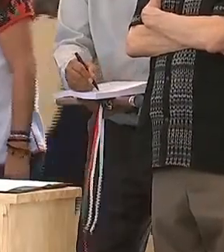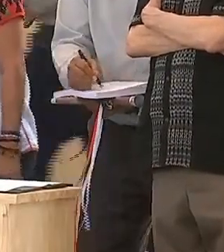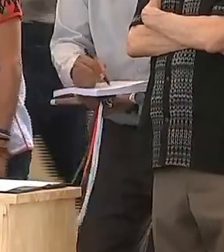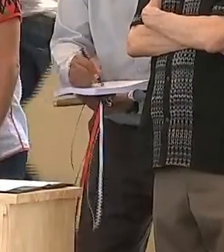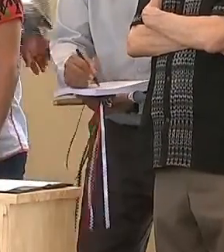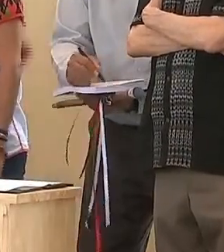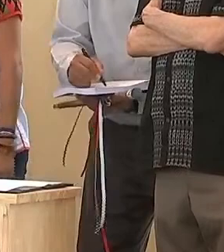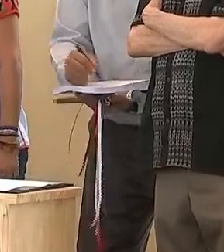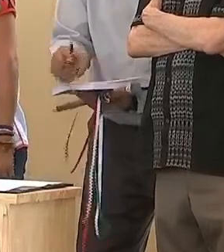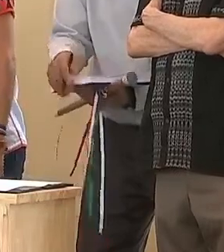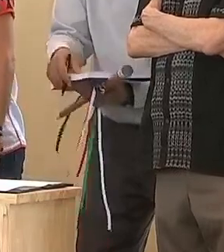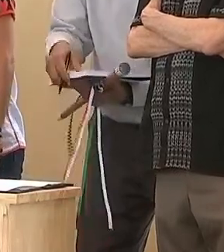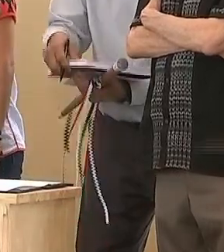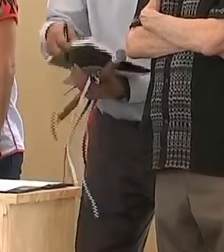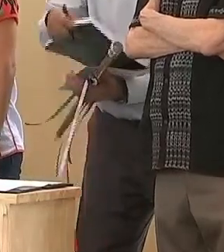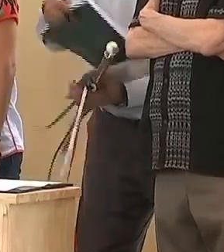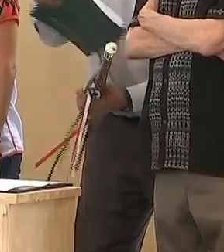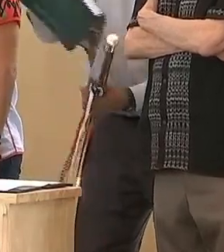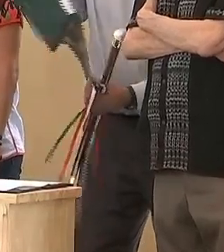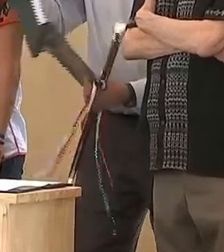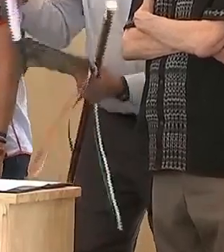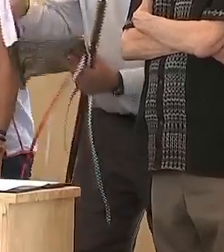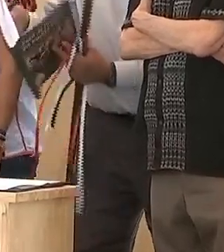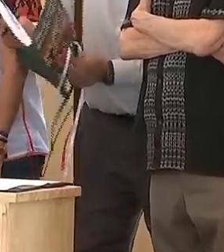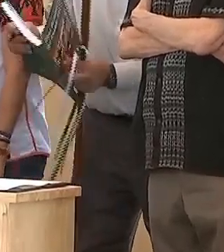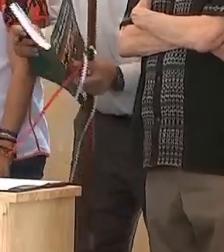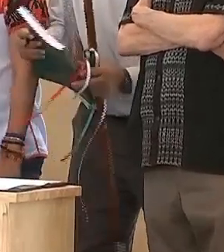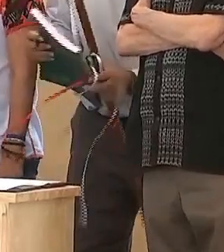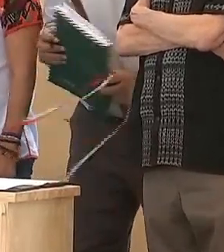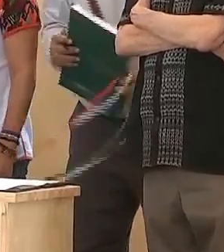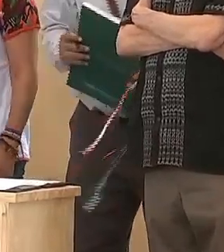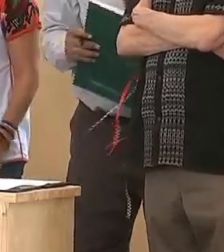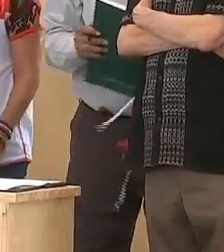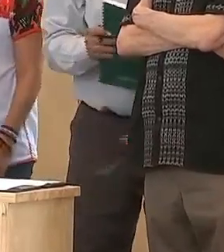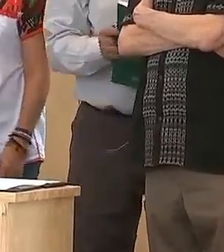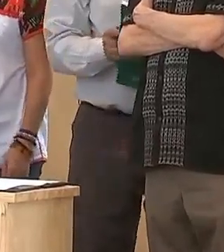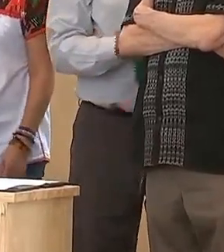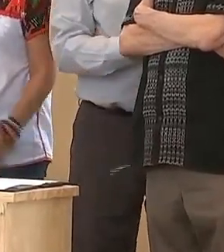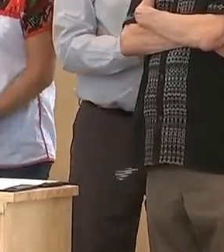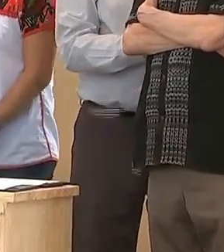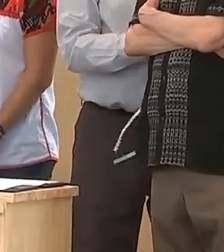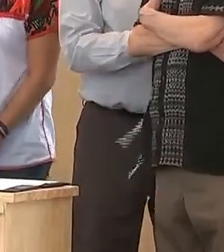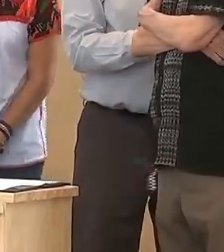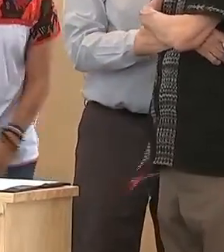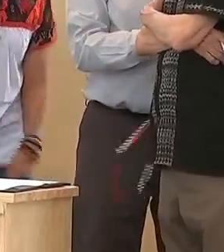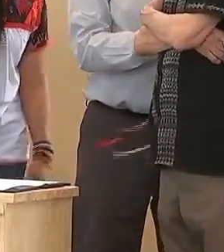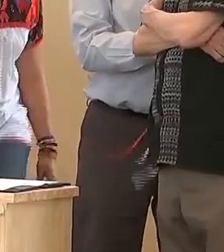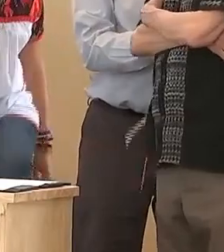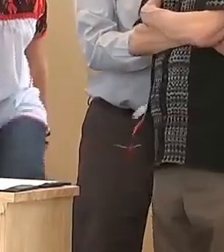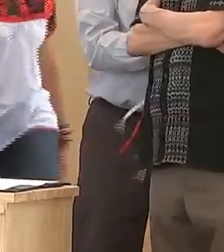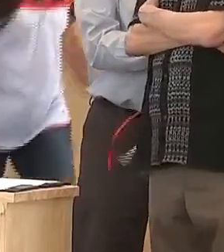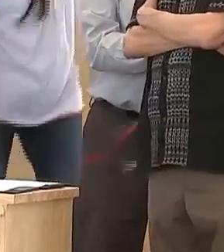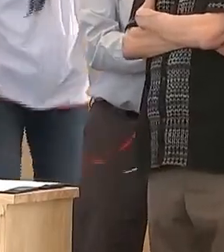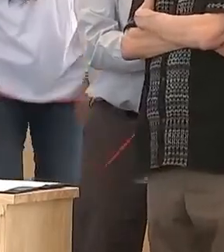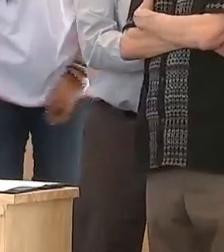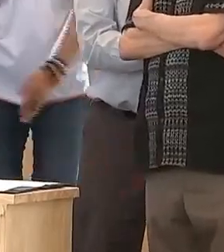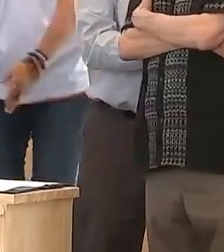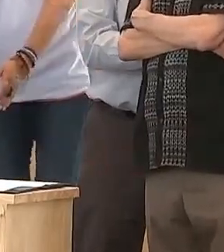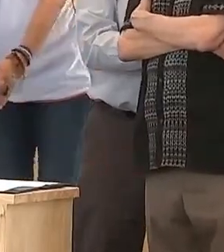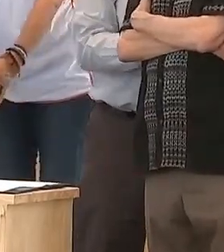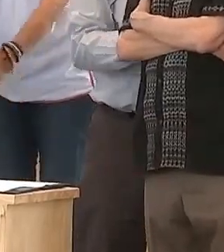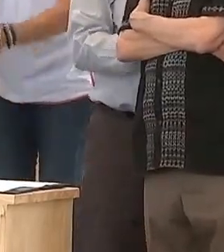De igual manera, el presidente de México firmará el decreto de creación del Distrito de Riego 018